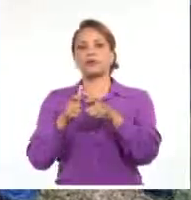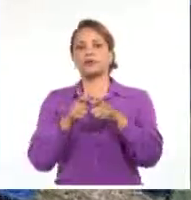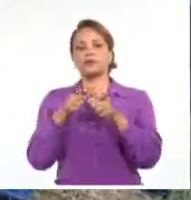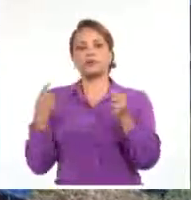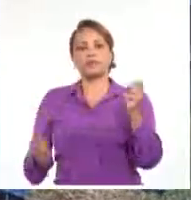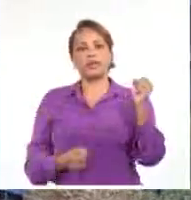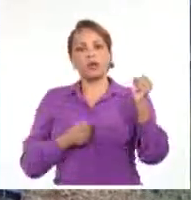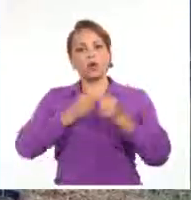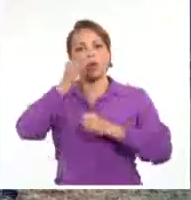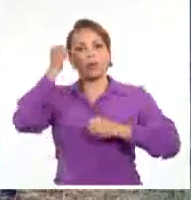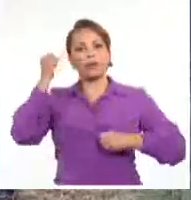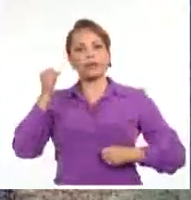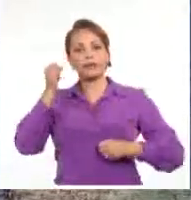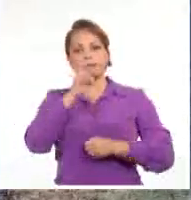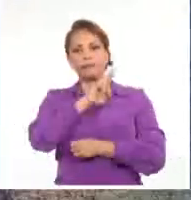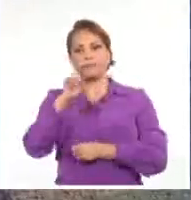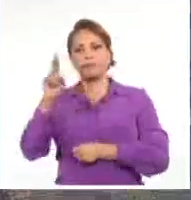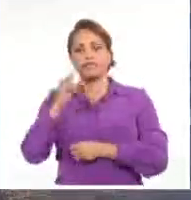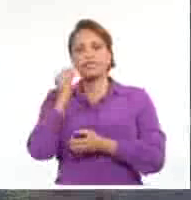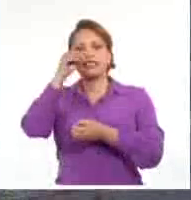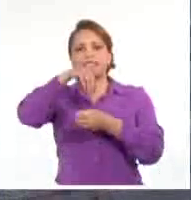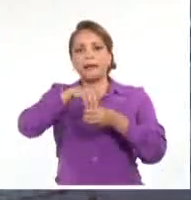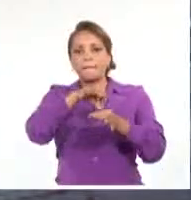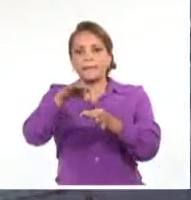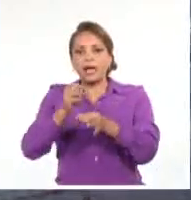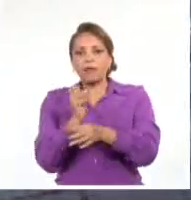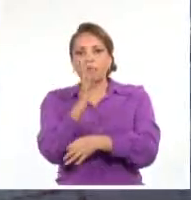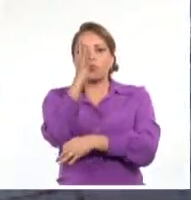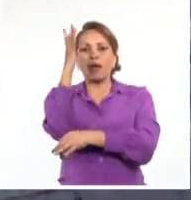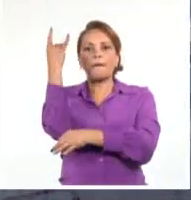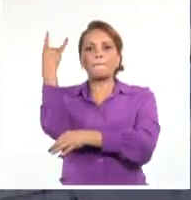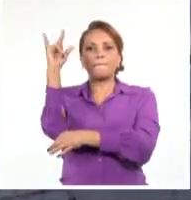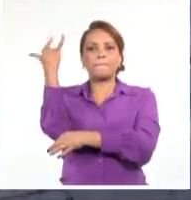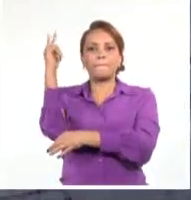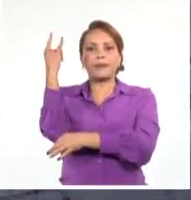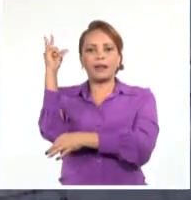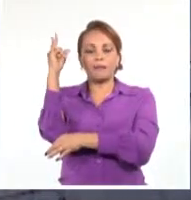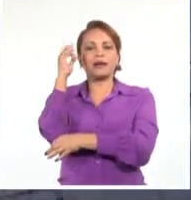Revolución Cubana sembraron una palma real en recordación al señor de la vanguardia.